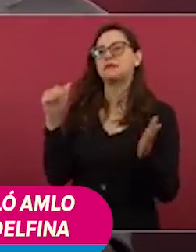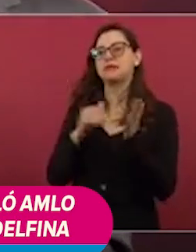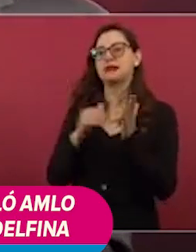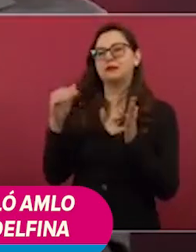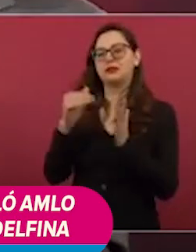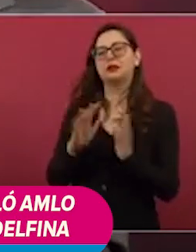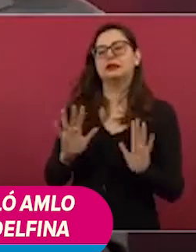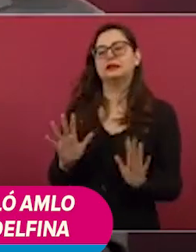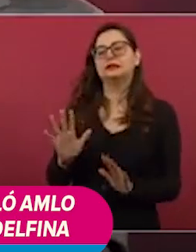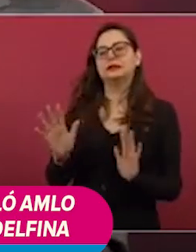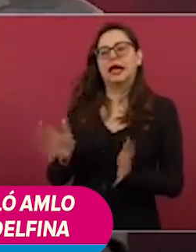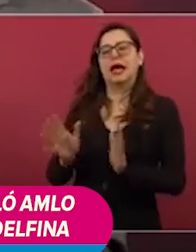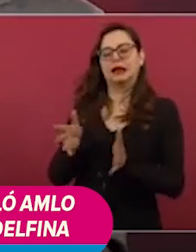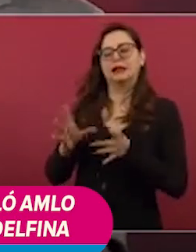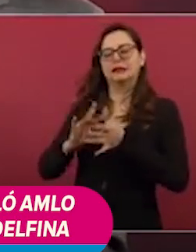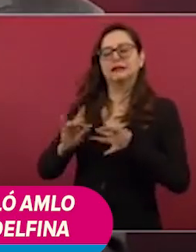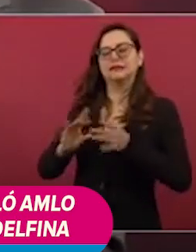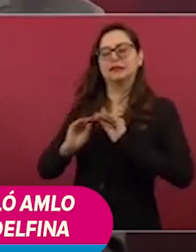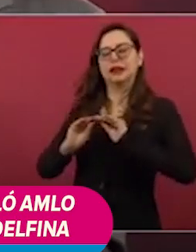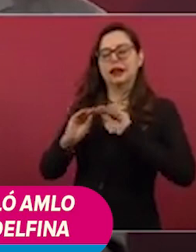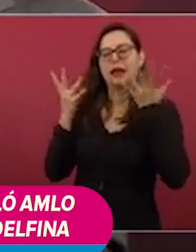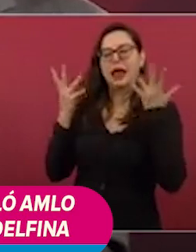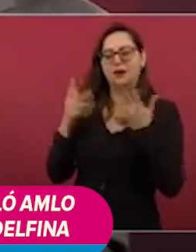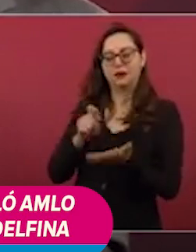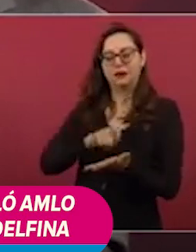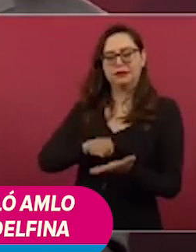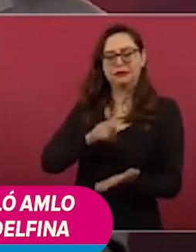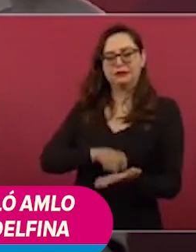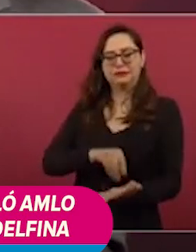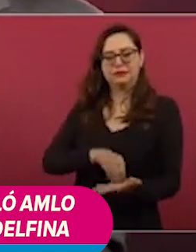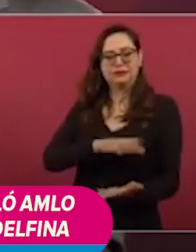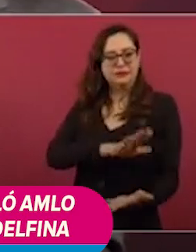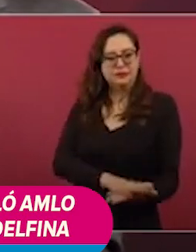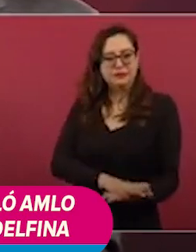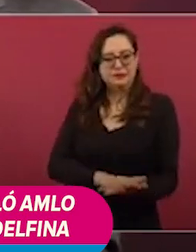aclaró que eran 100 mil,